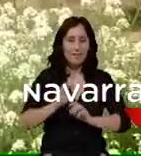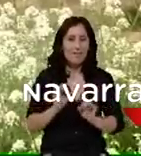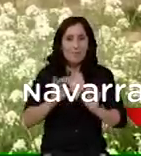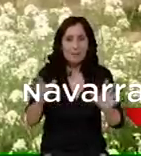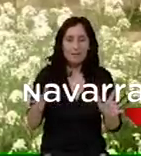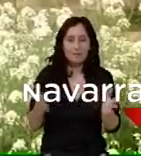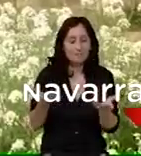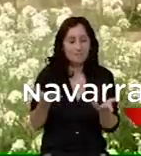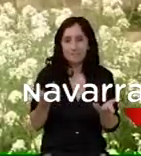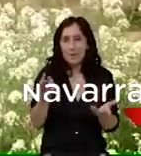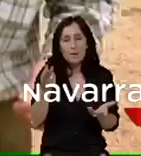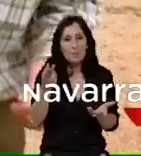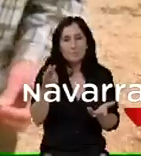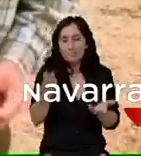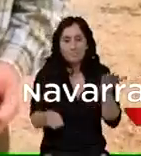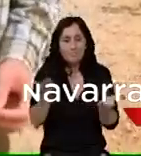precio.